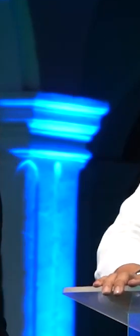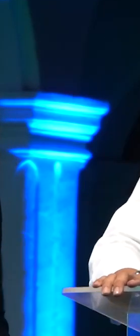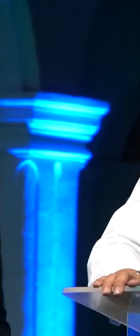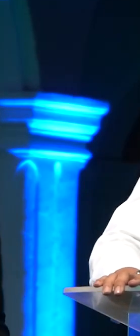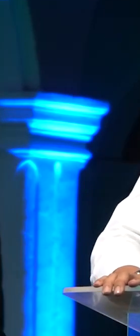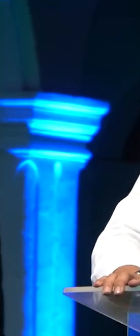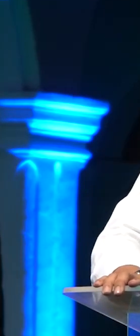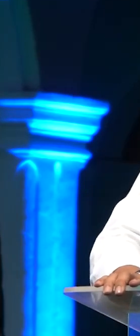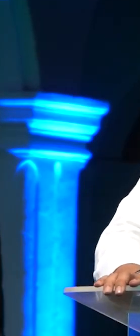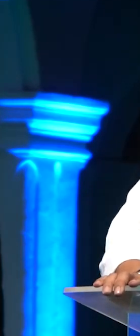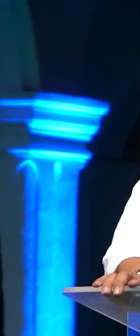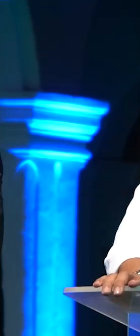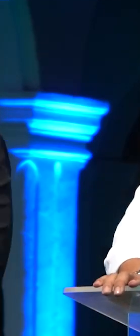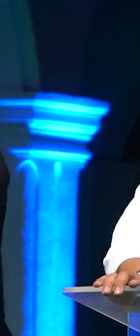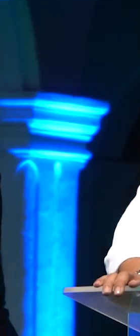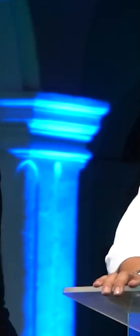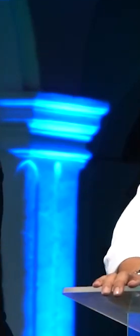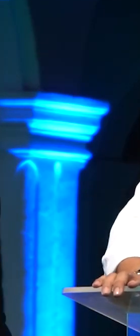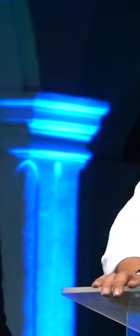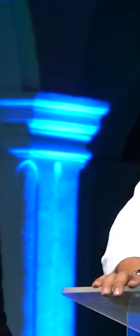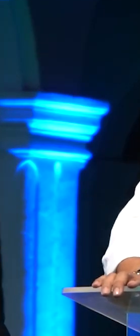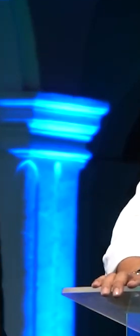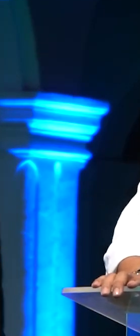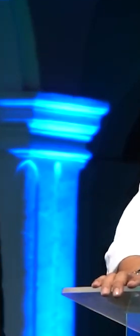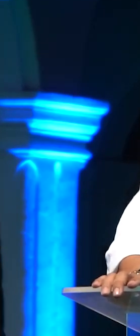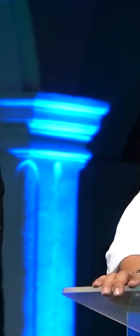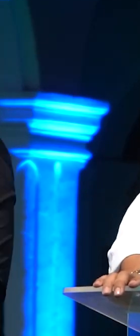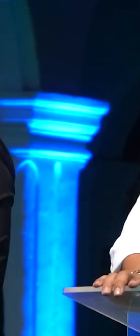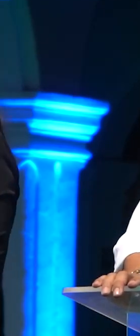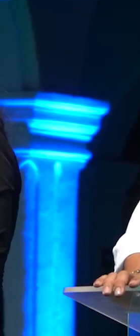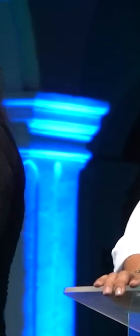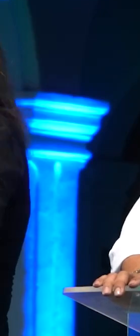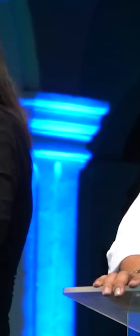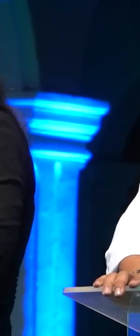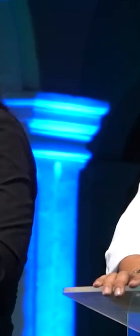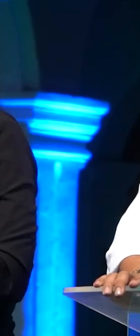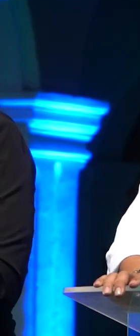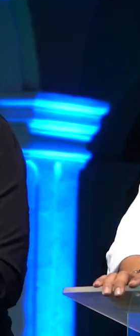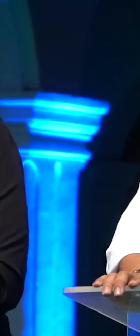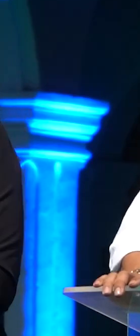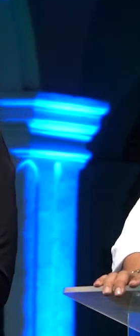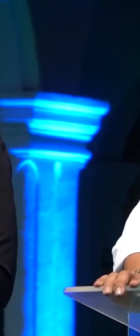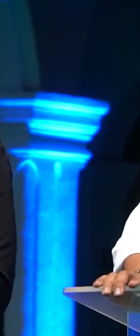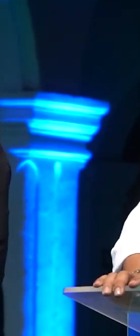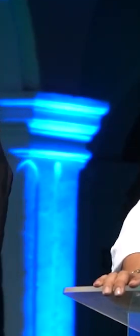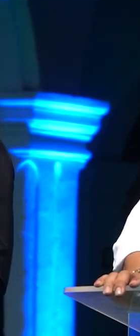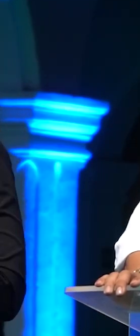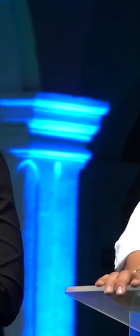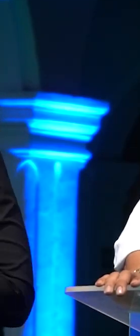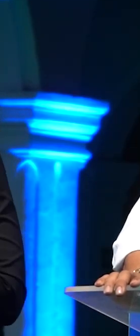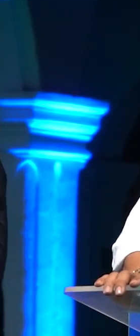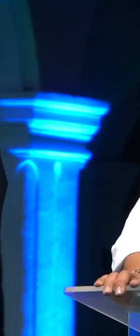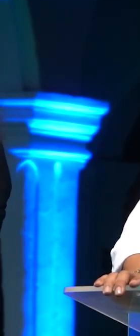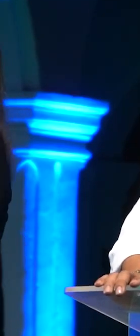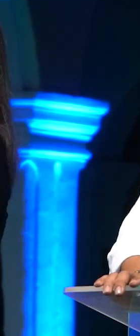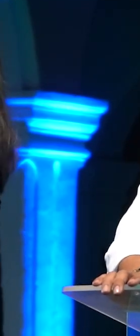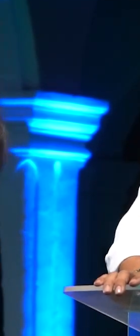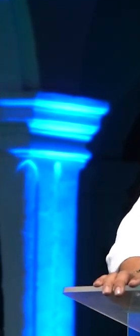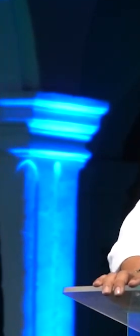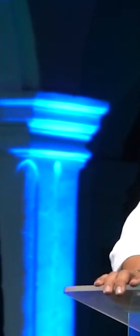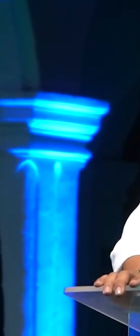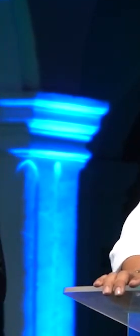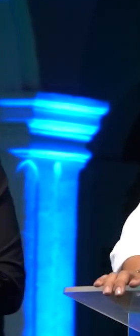académica ni un programa, vamos a acreditar la universidad. Y la acreditación de la universidad tiene tres perfiles.